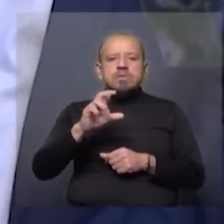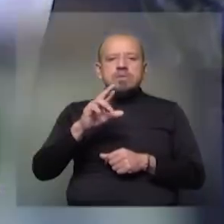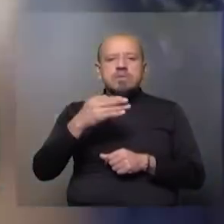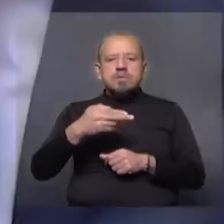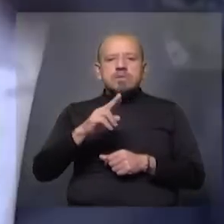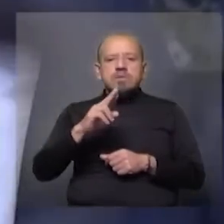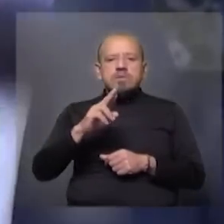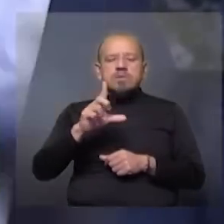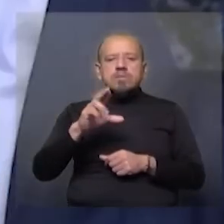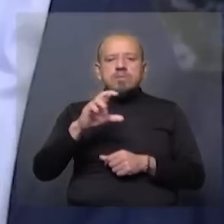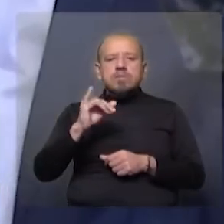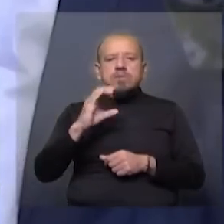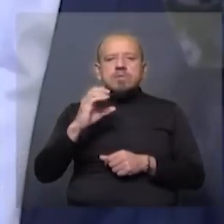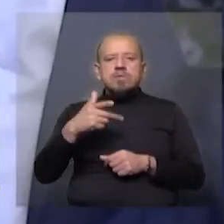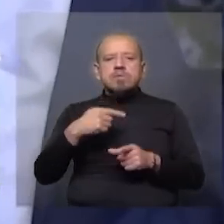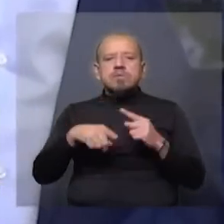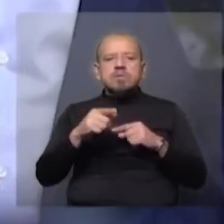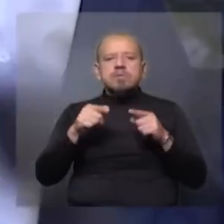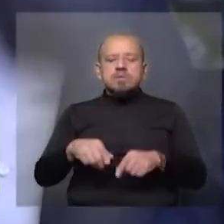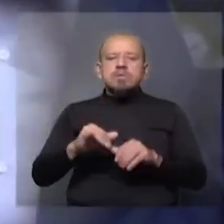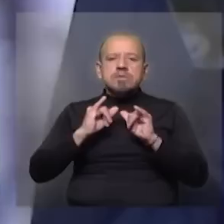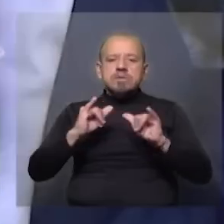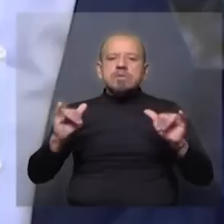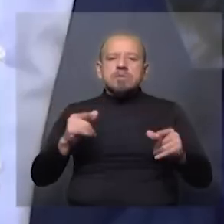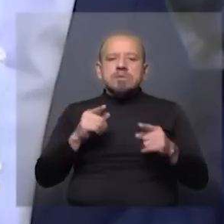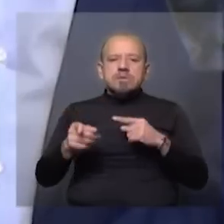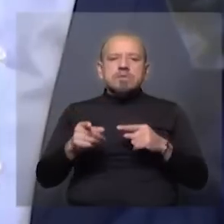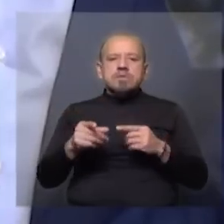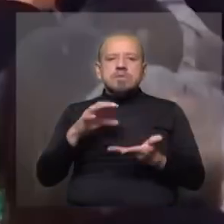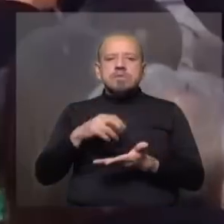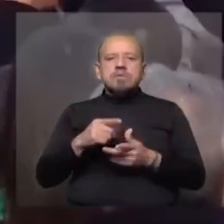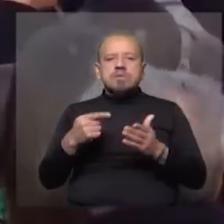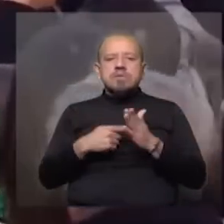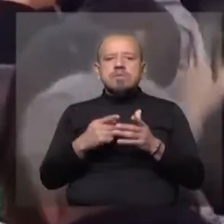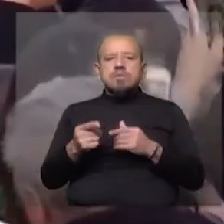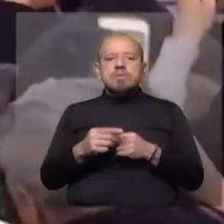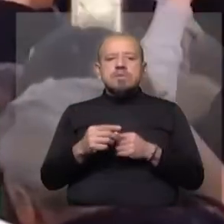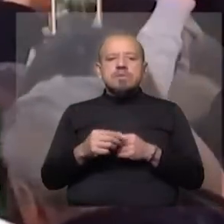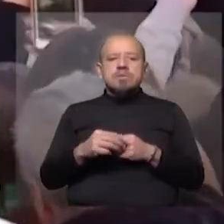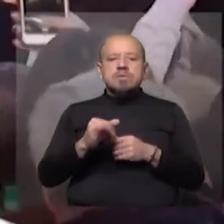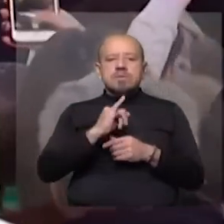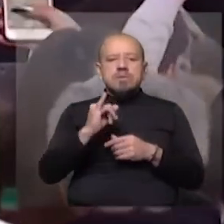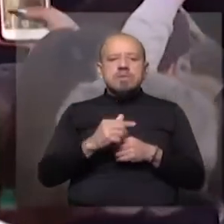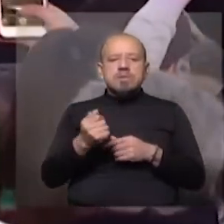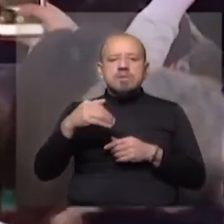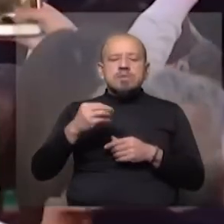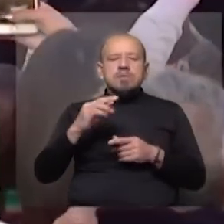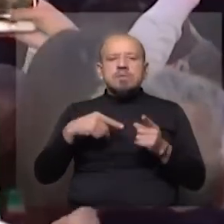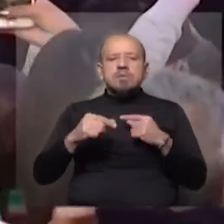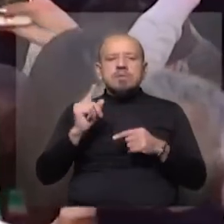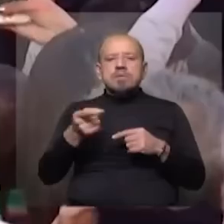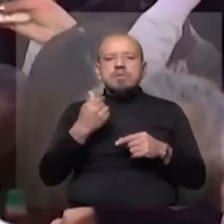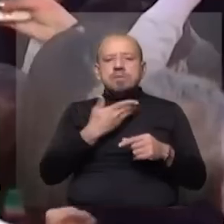Patricia bullrich cerró este jueves su campaña con un acto celebrado en la localidad bonaerense de Lomas de Zamora acompañada por el expresidente